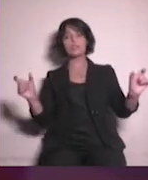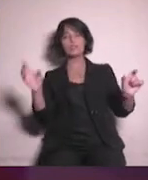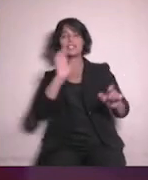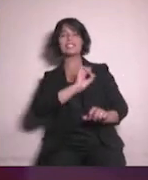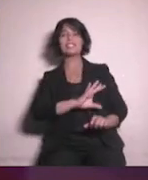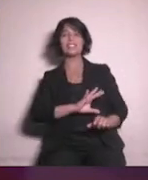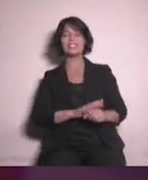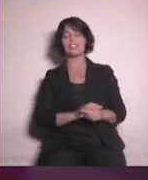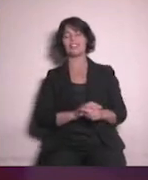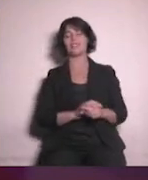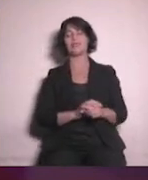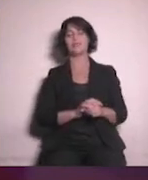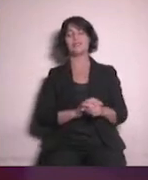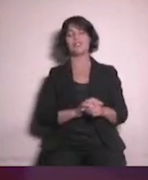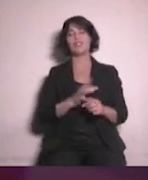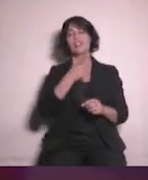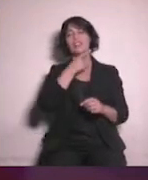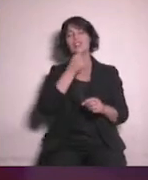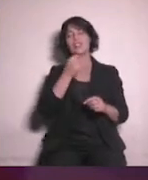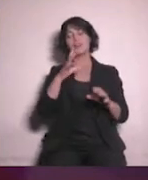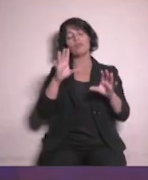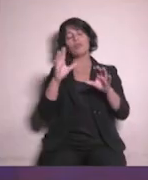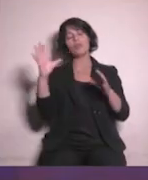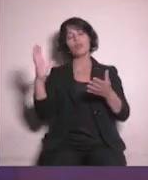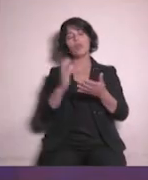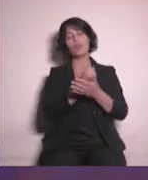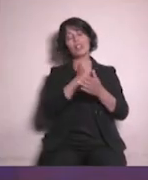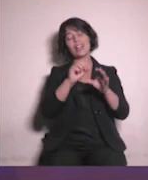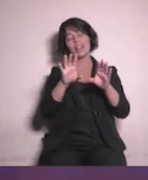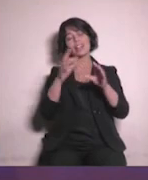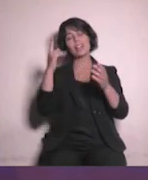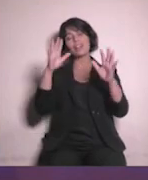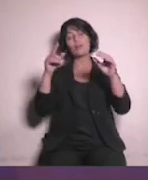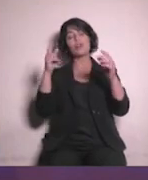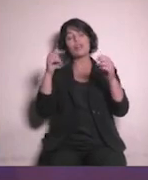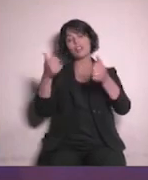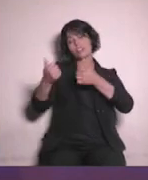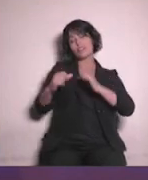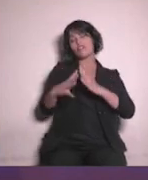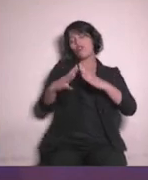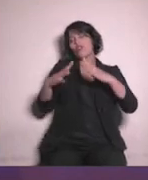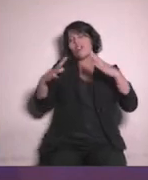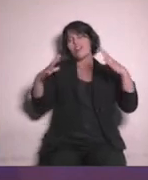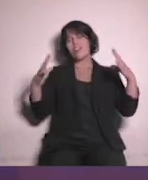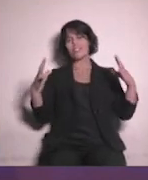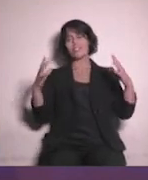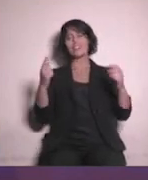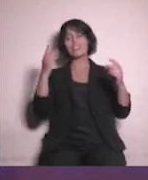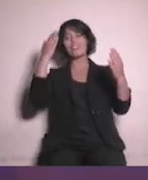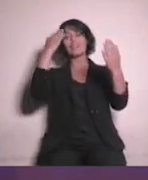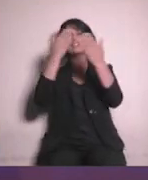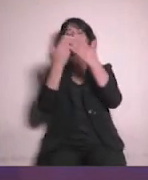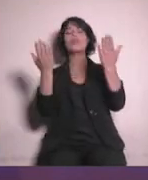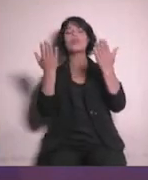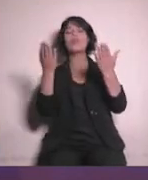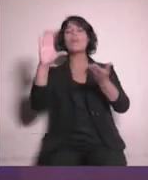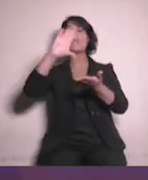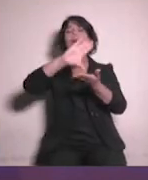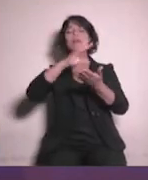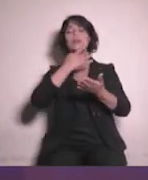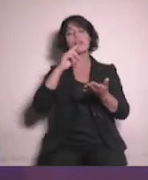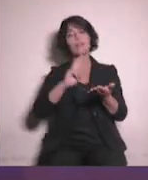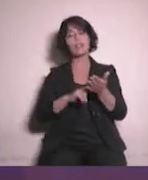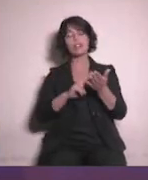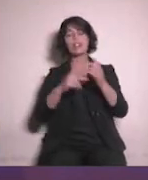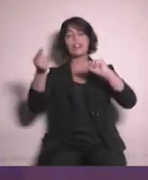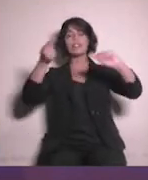plazo. Alcanzar ese consenso es el mayor desafío que enfrentamos como país, porque es evidente que la